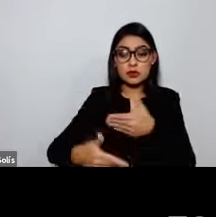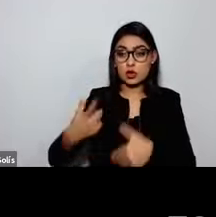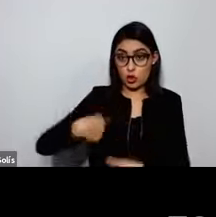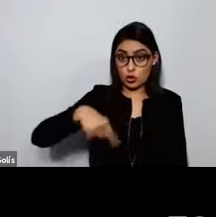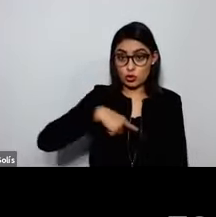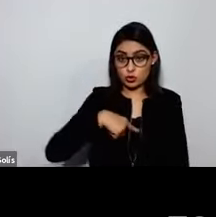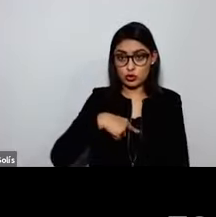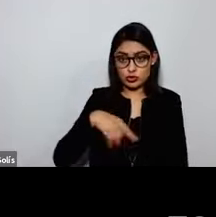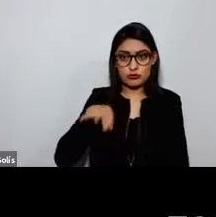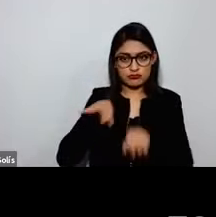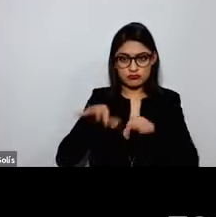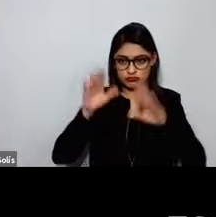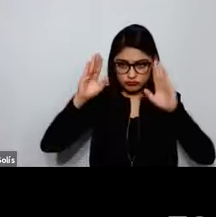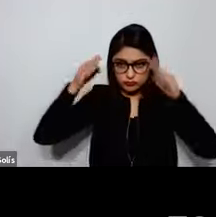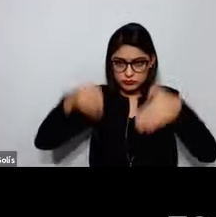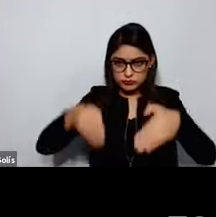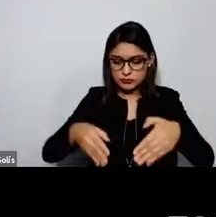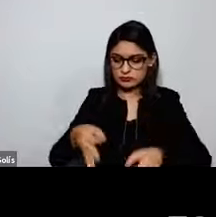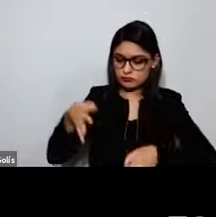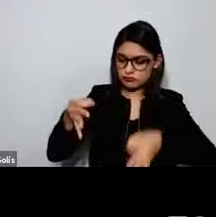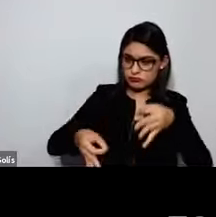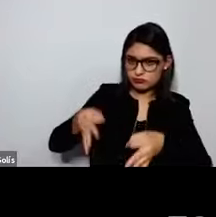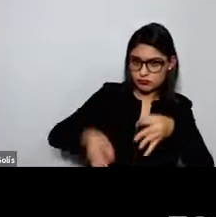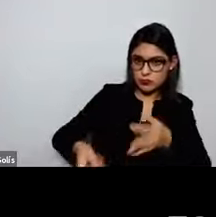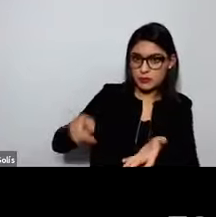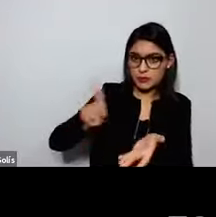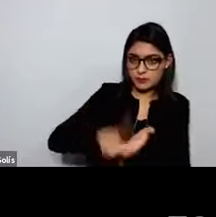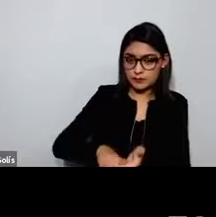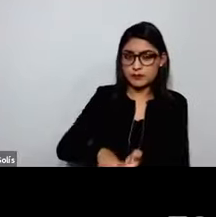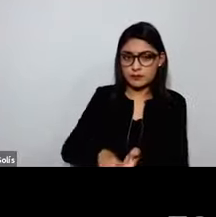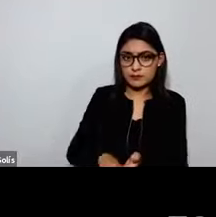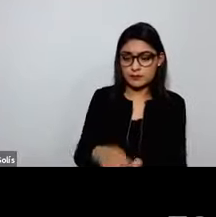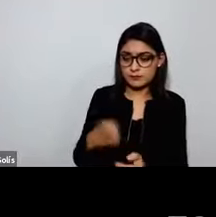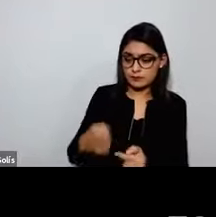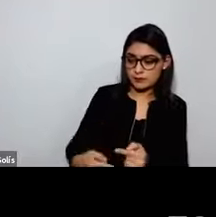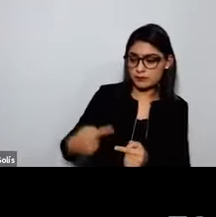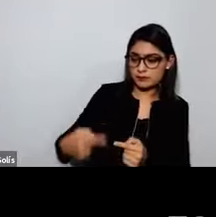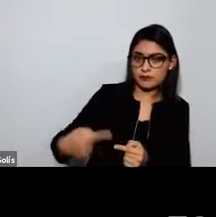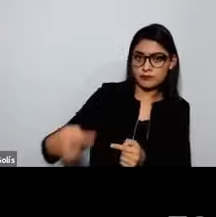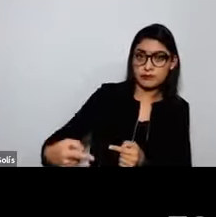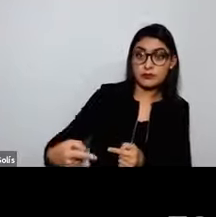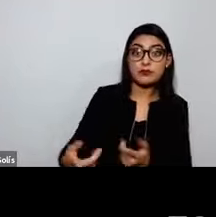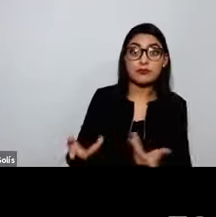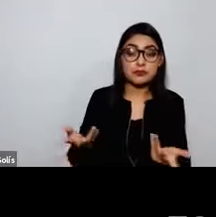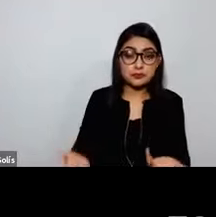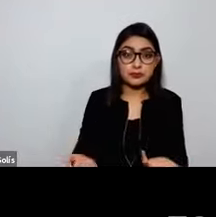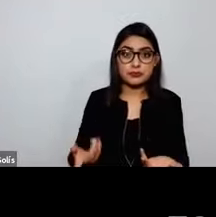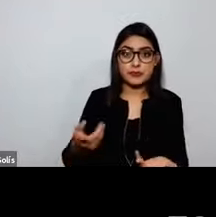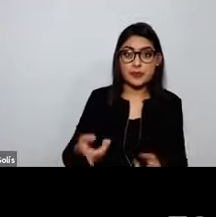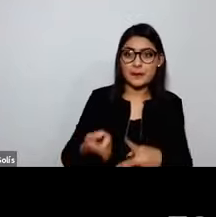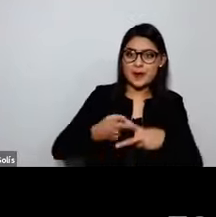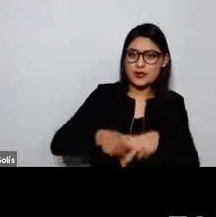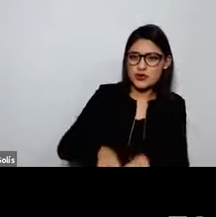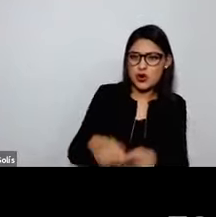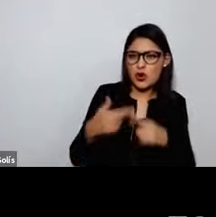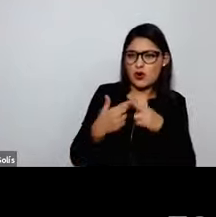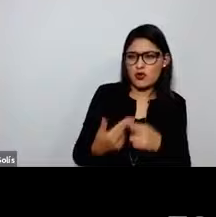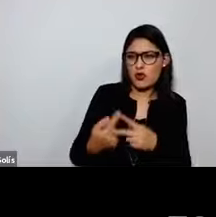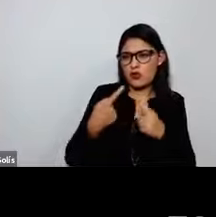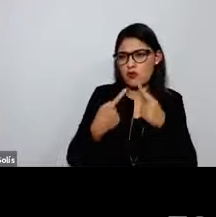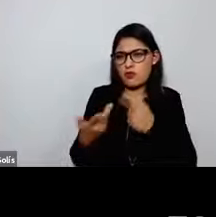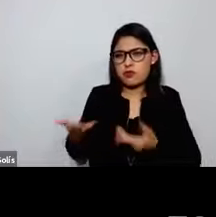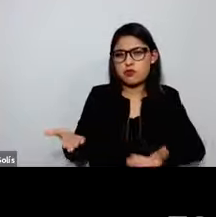dedicamos a los espacios jurisdiccionales. Y entonces surge todo un diálogo rico, vasto,